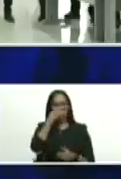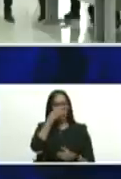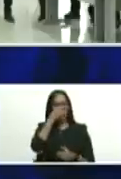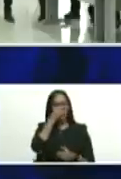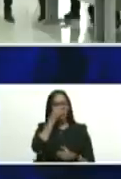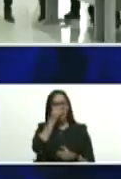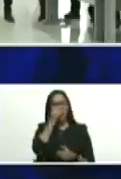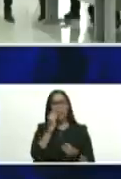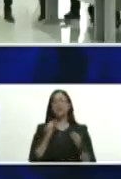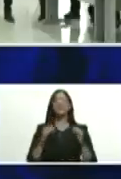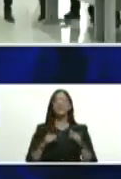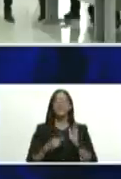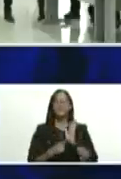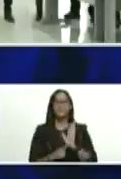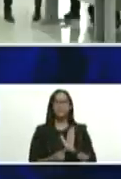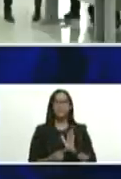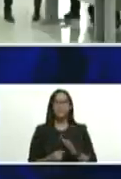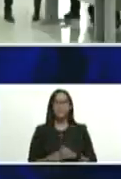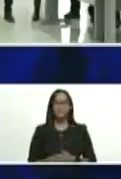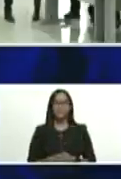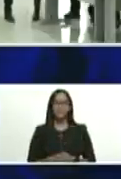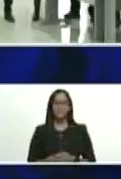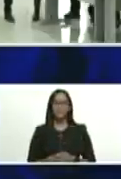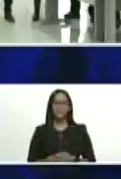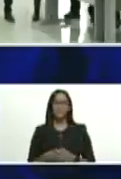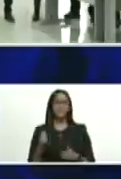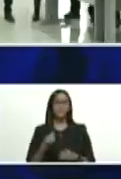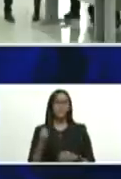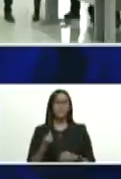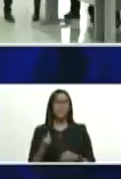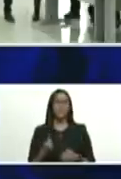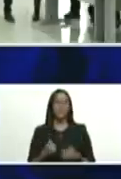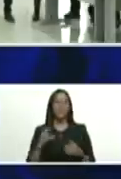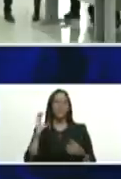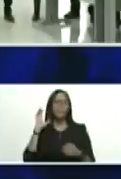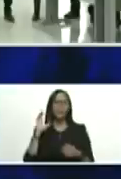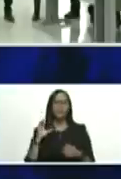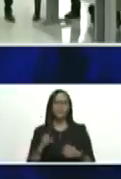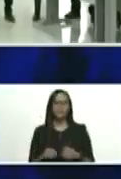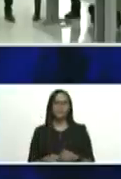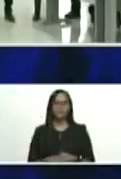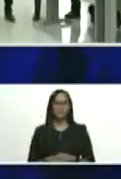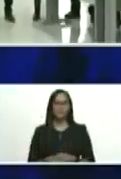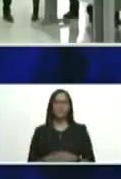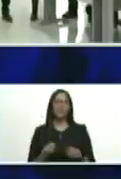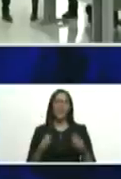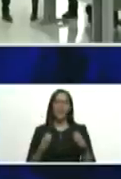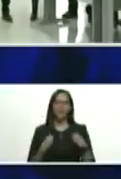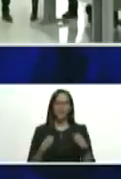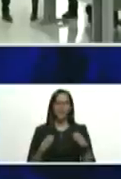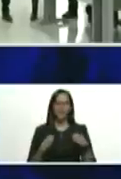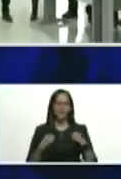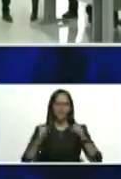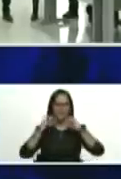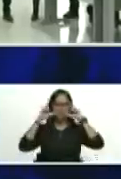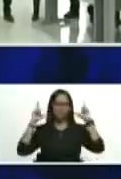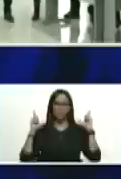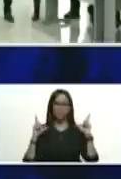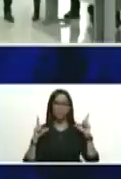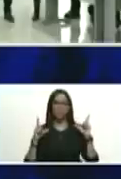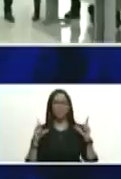Y esto demuestra cómo el país ha vivido un despertar